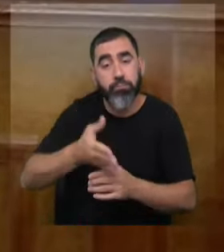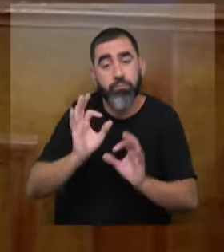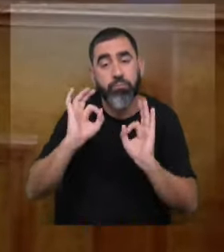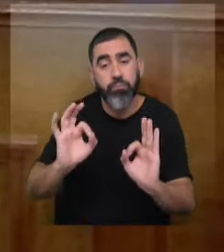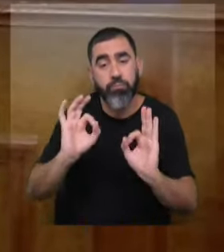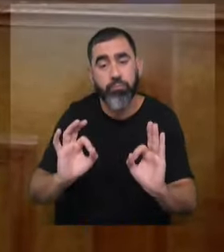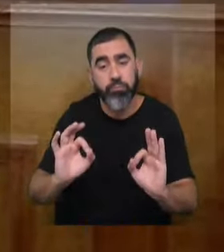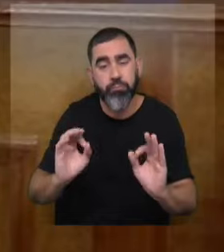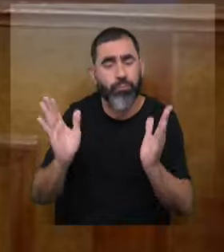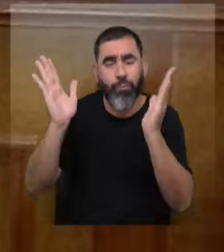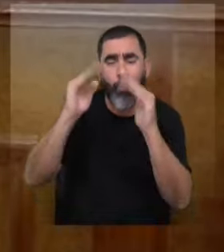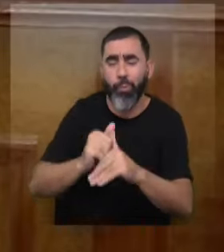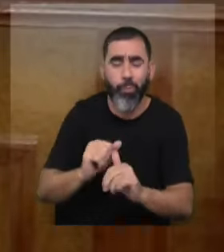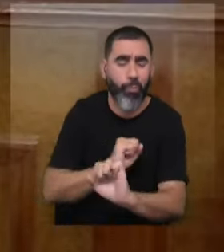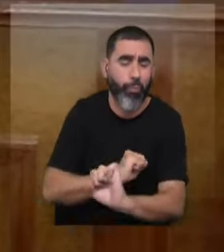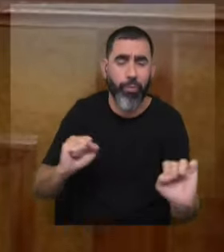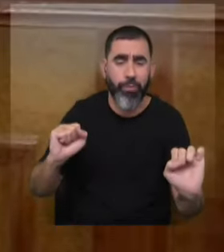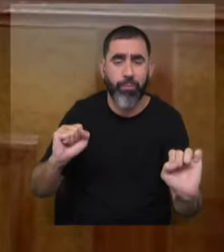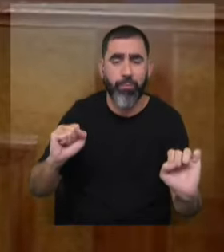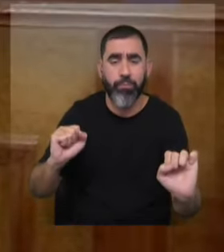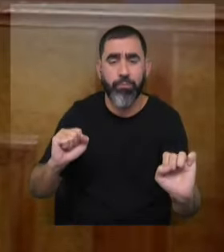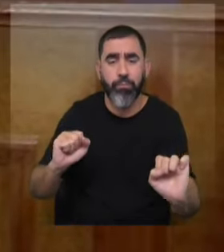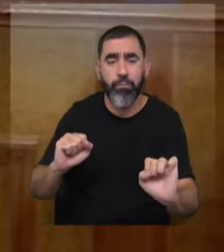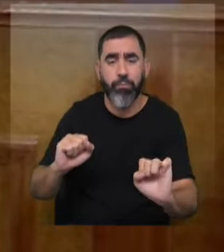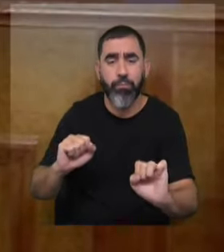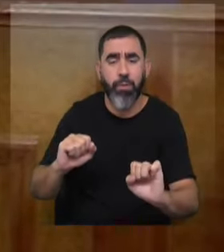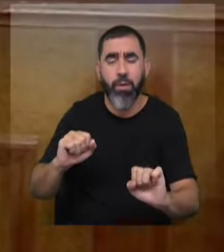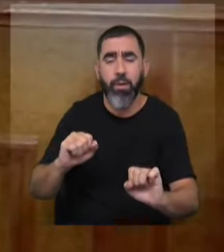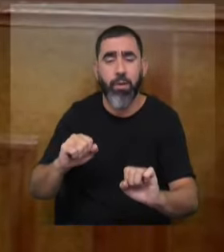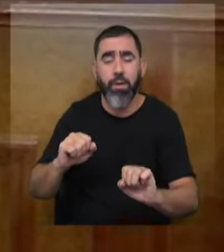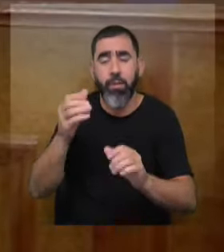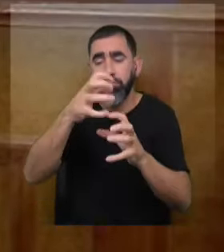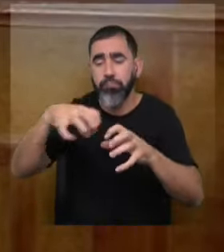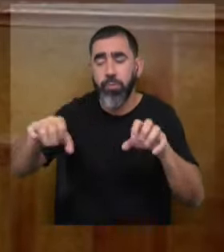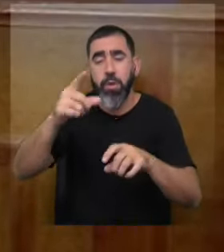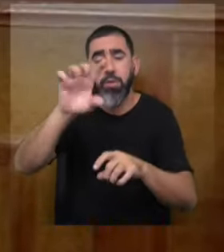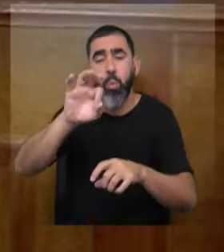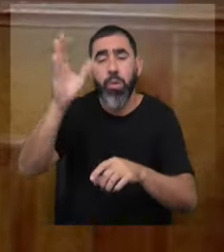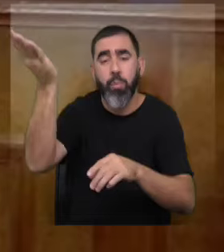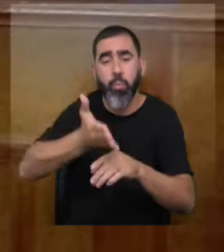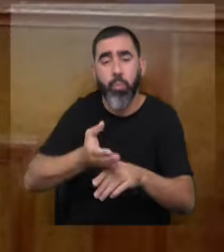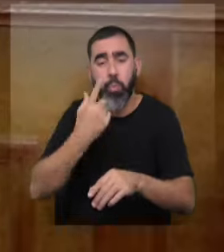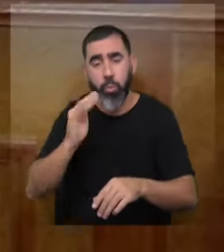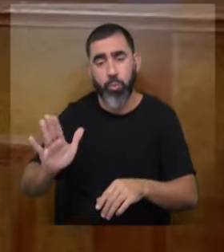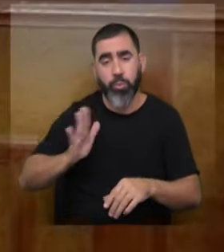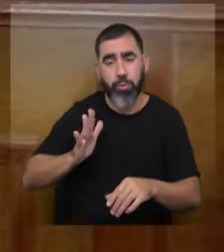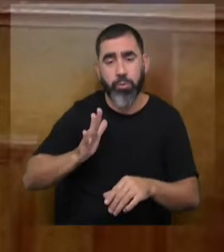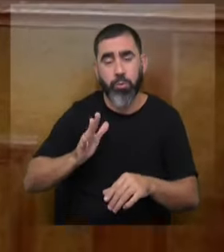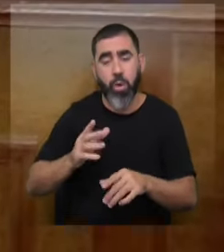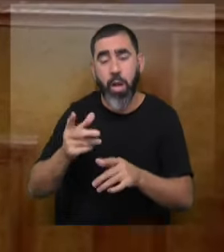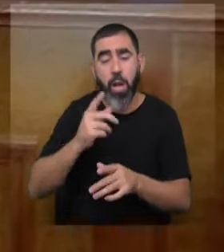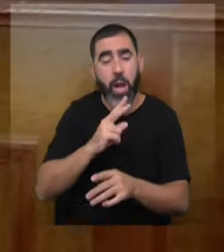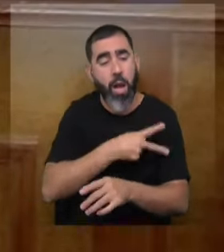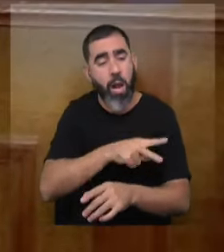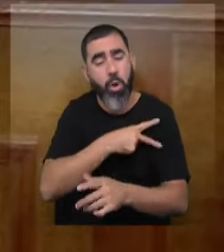suficiente. No se puede salir hacia diestra y siniestra a dividir nada menos que el 50% y de los cargos